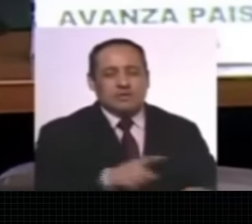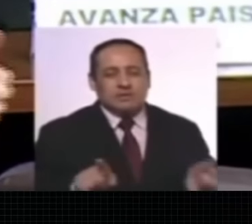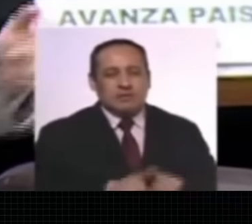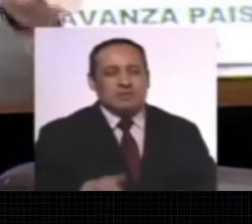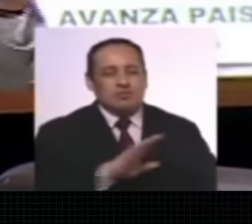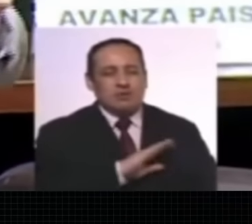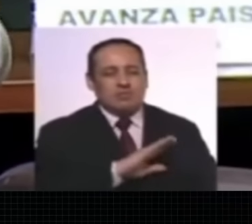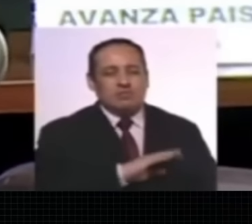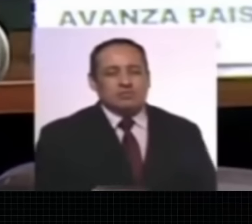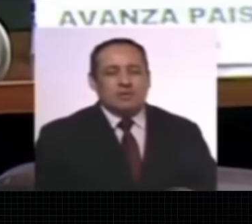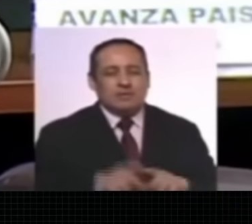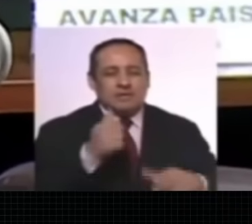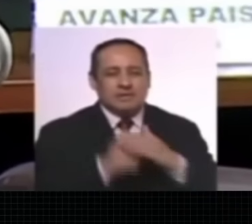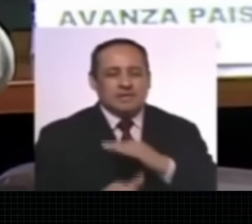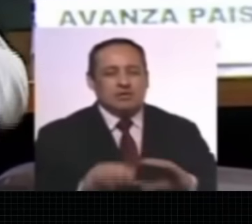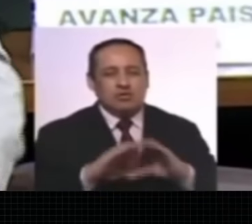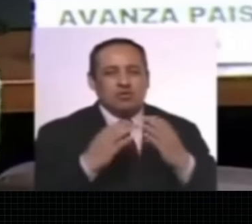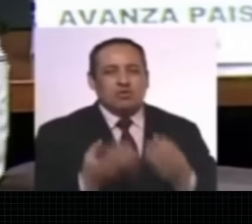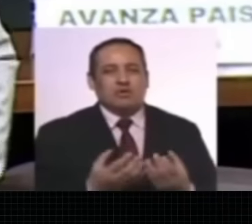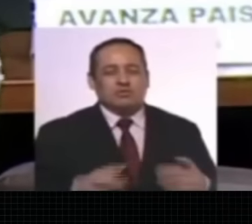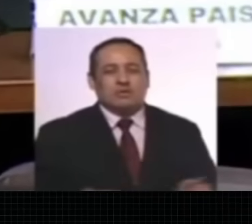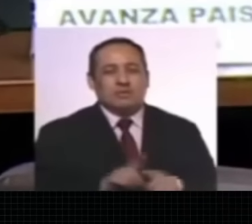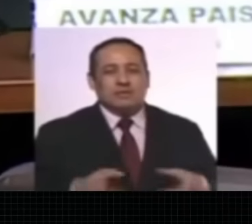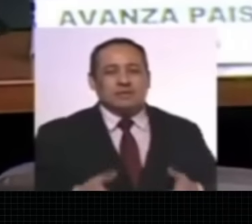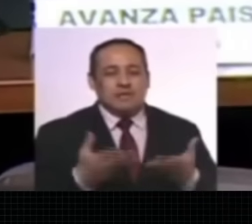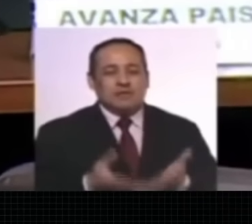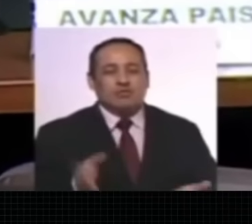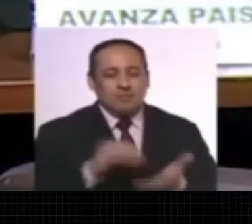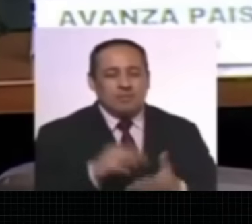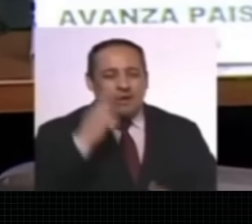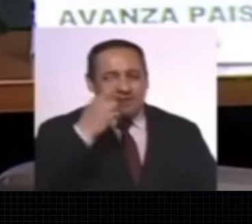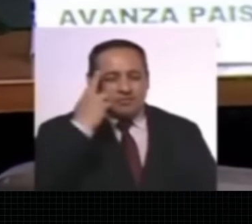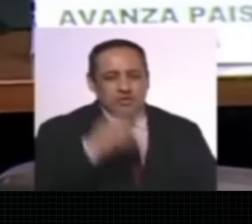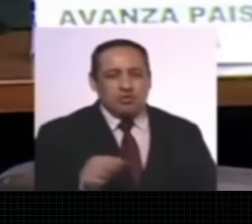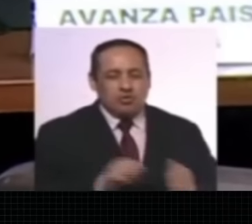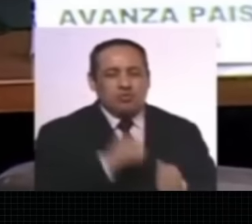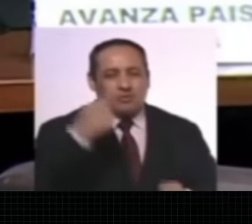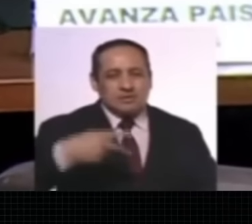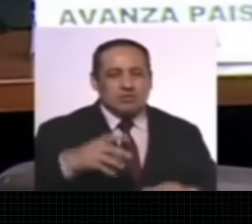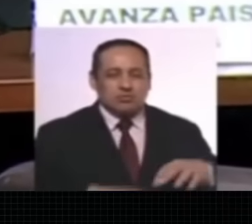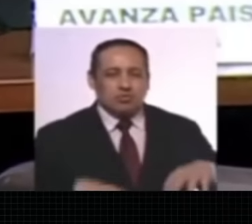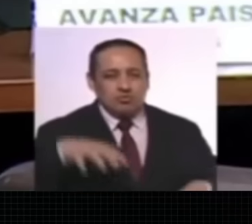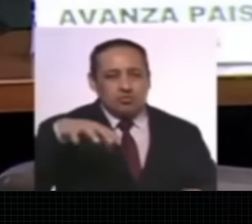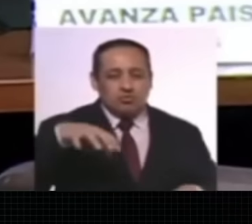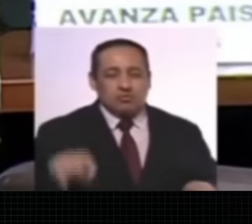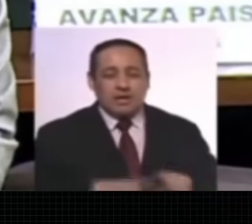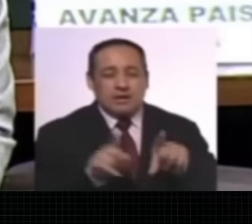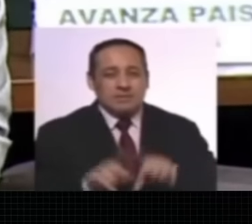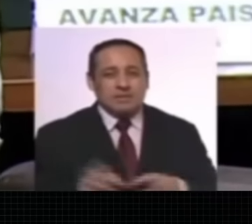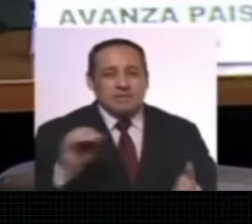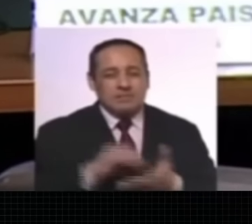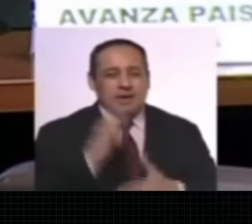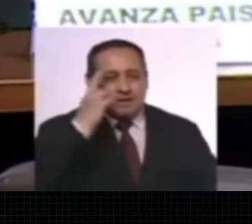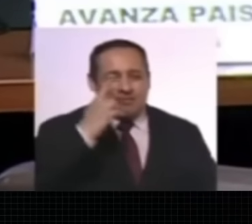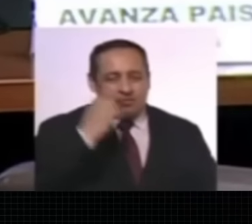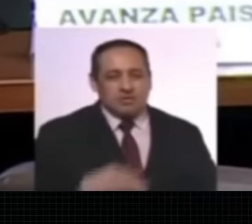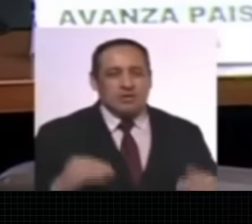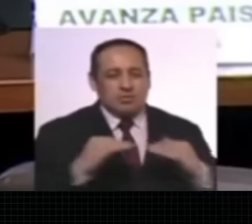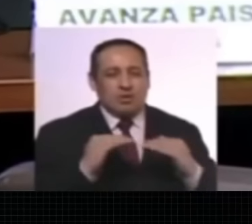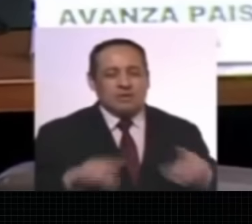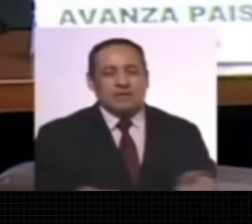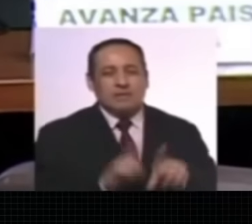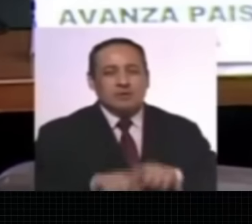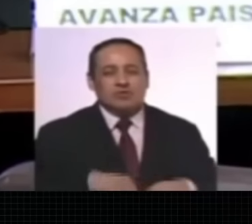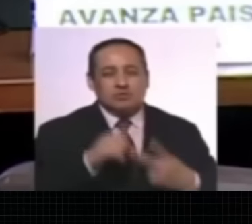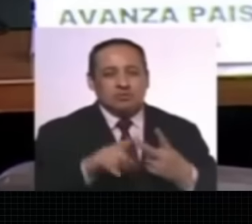los abusos dentro del parlamento dando mayor reflexión con una segunda cámara y además de más reflexión y ponderación presidente